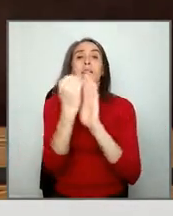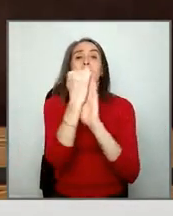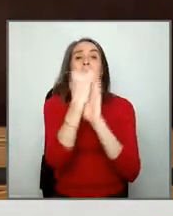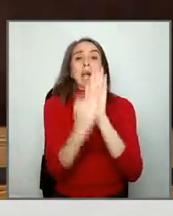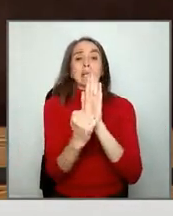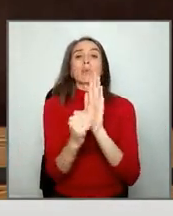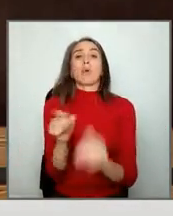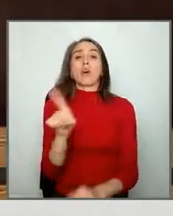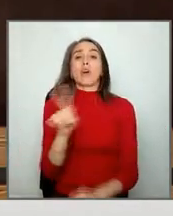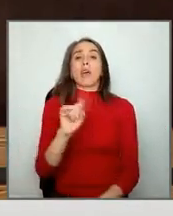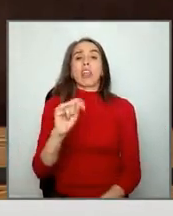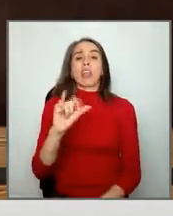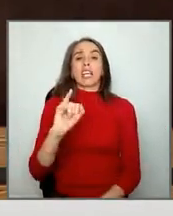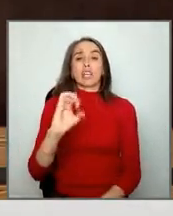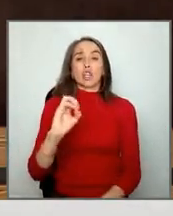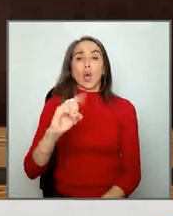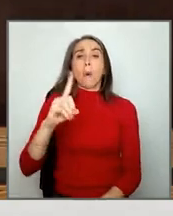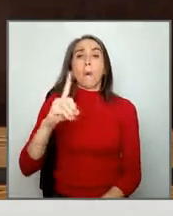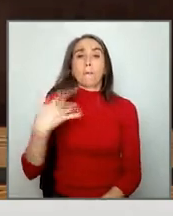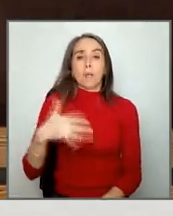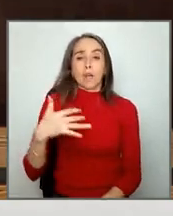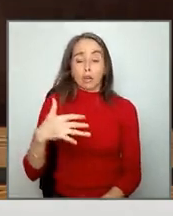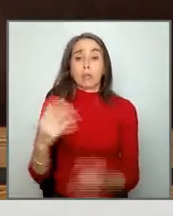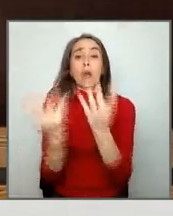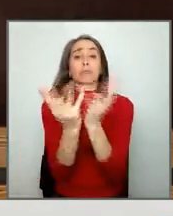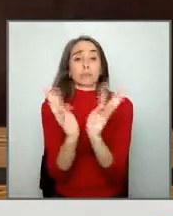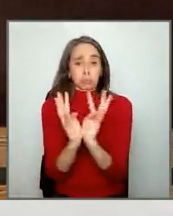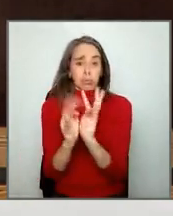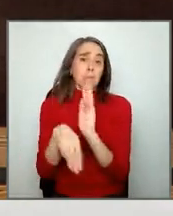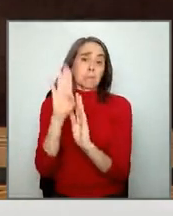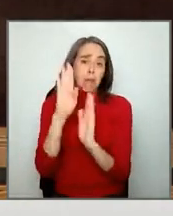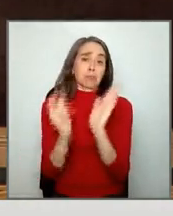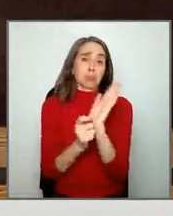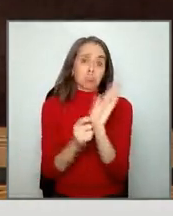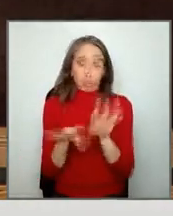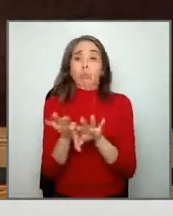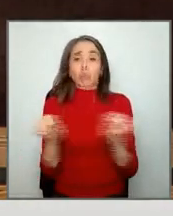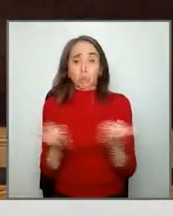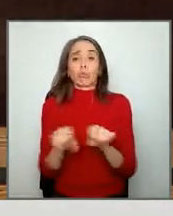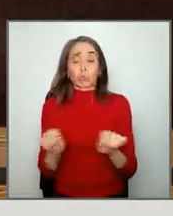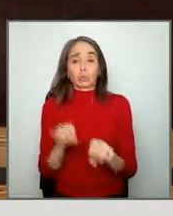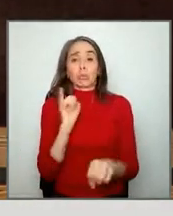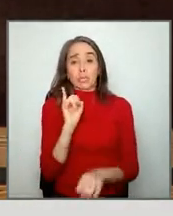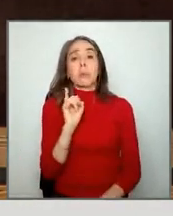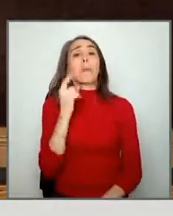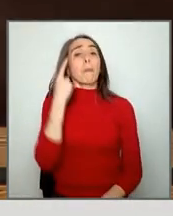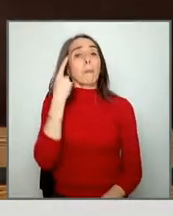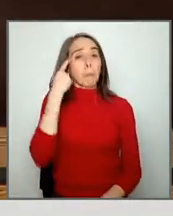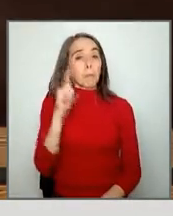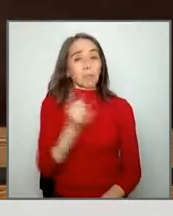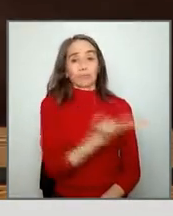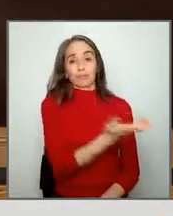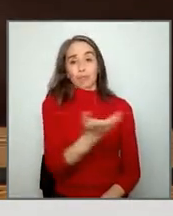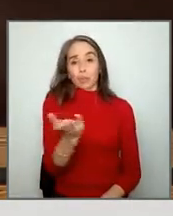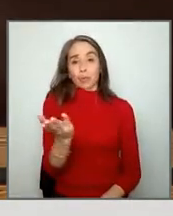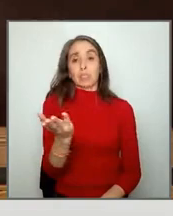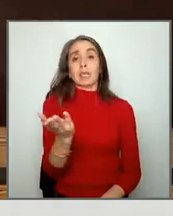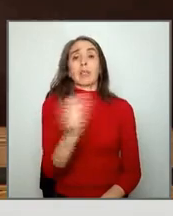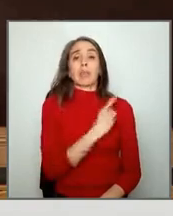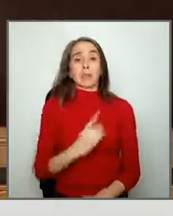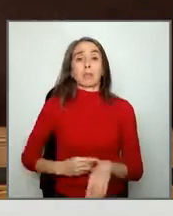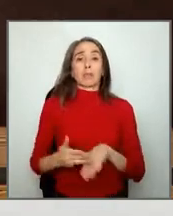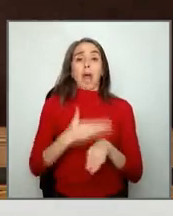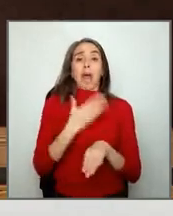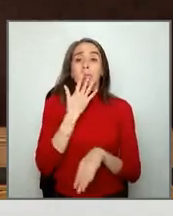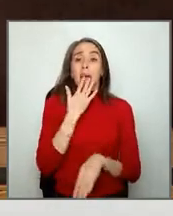donde hubo amplio consenso sin embargo como ustedes ya lo manifestaron hubo una